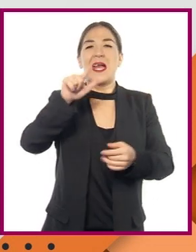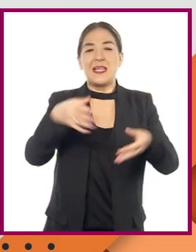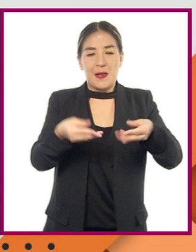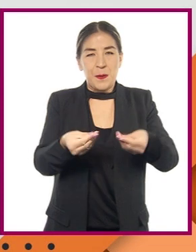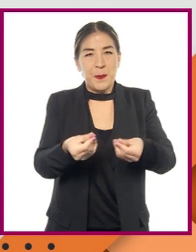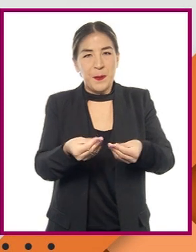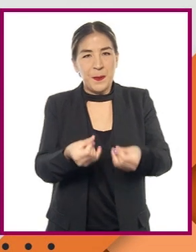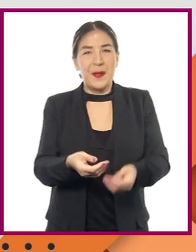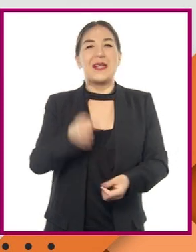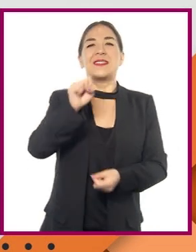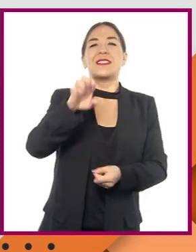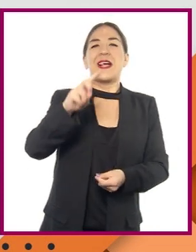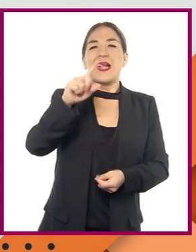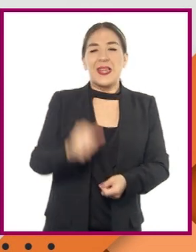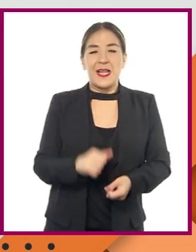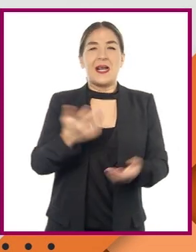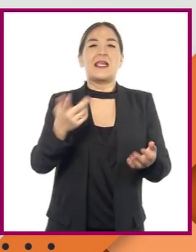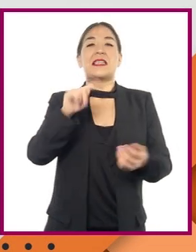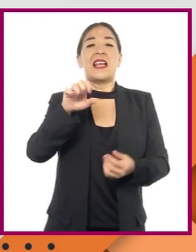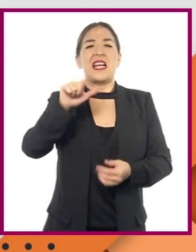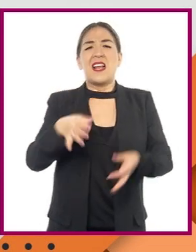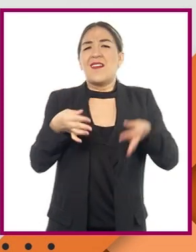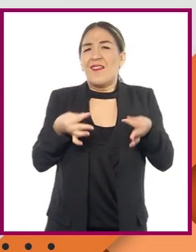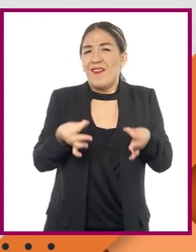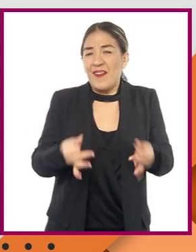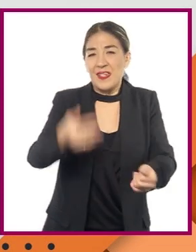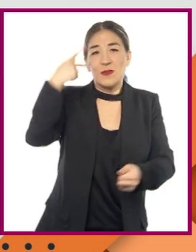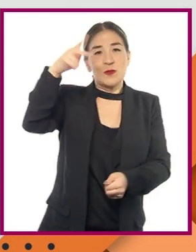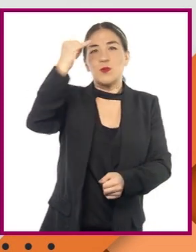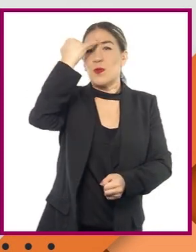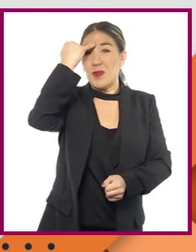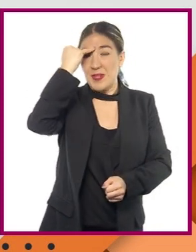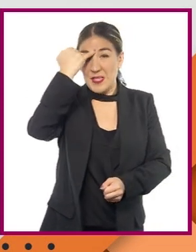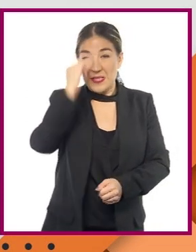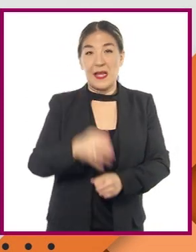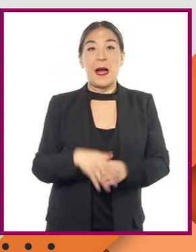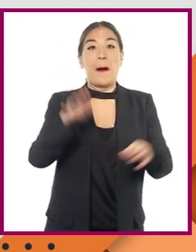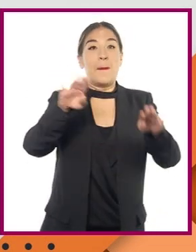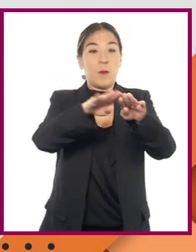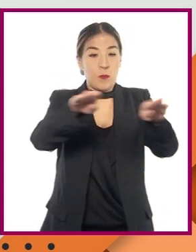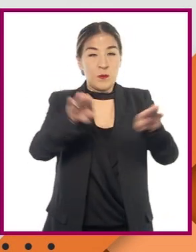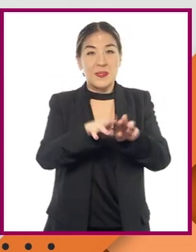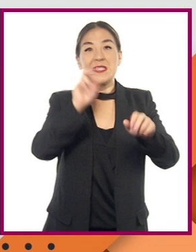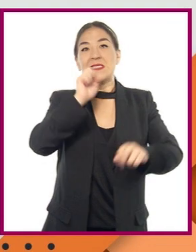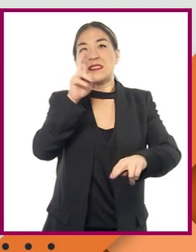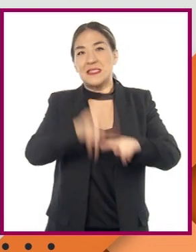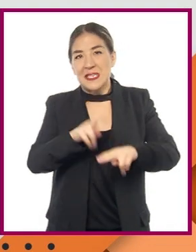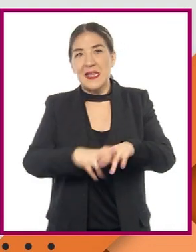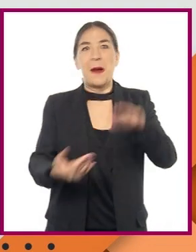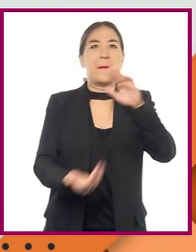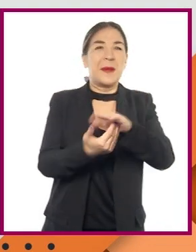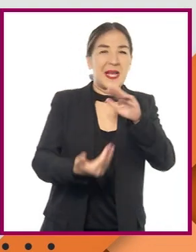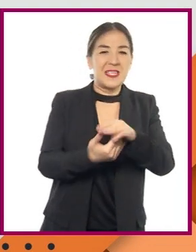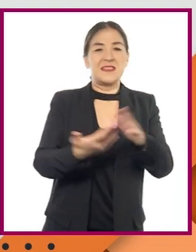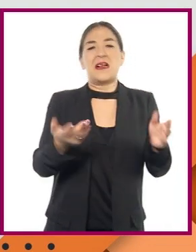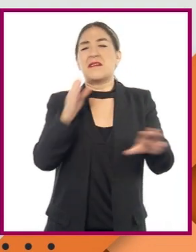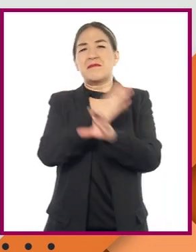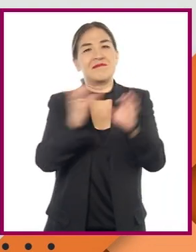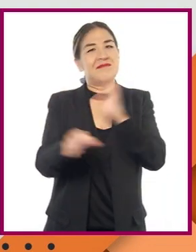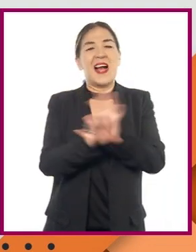madreperlas, porcelana, telas finas de la India, muebles finos, marfiles, entre